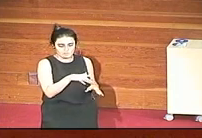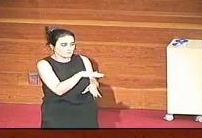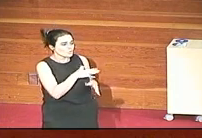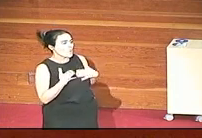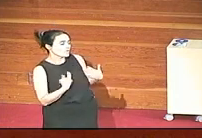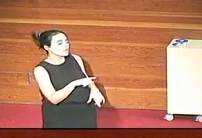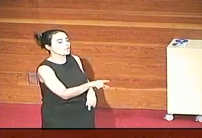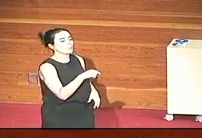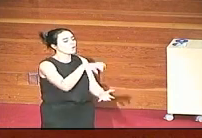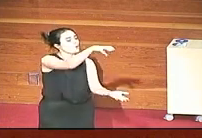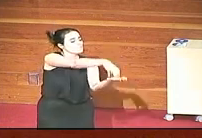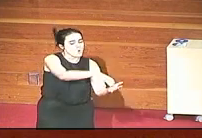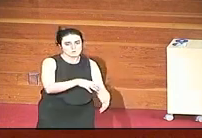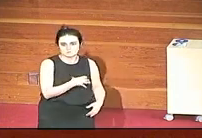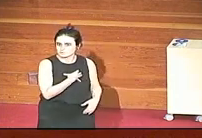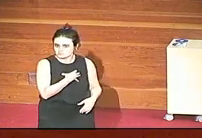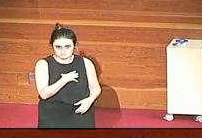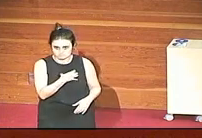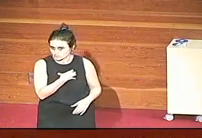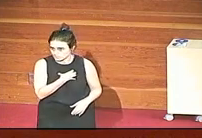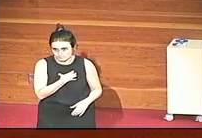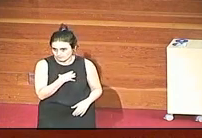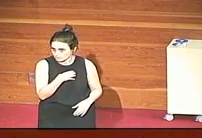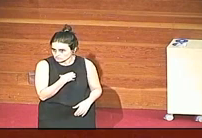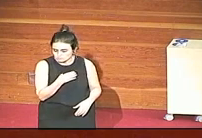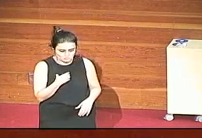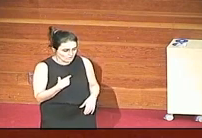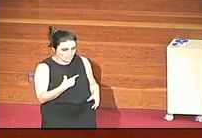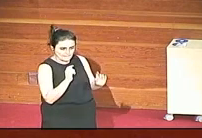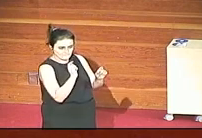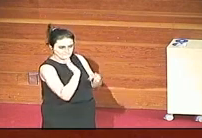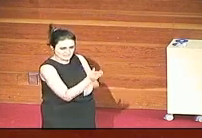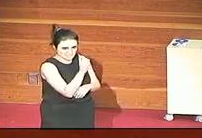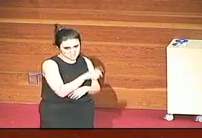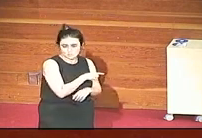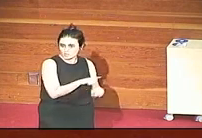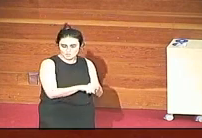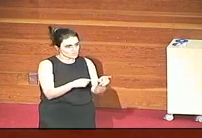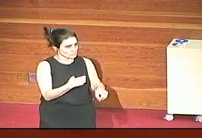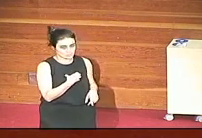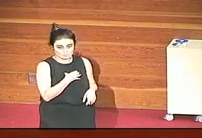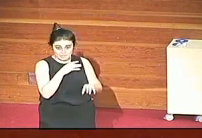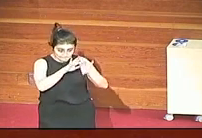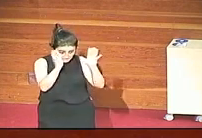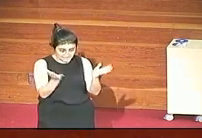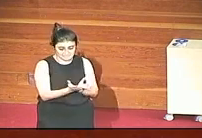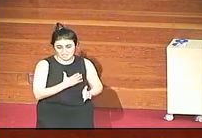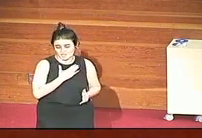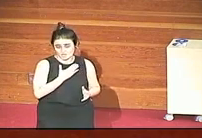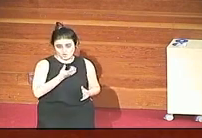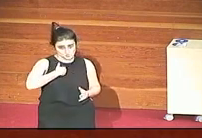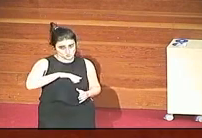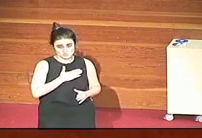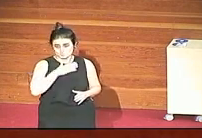es que eso es lo que no se puede hacer a costa de todo en cualquier sitio nuestro planeta no es nuestro y no